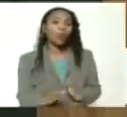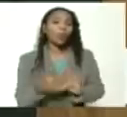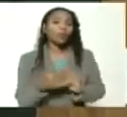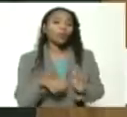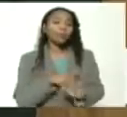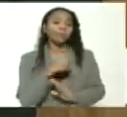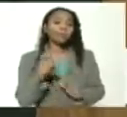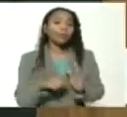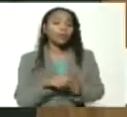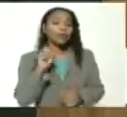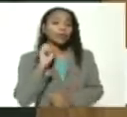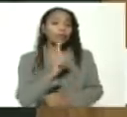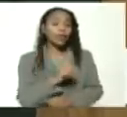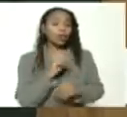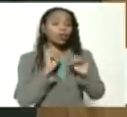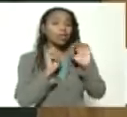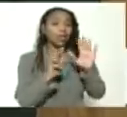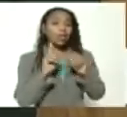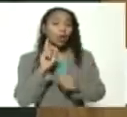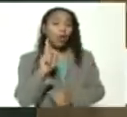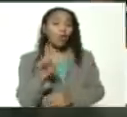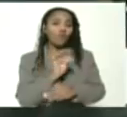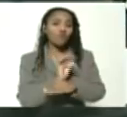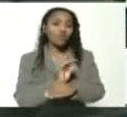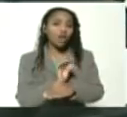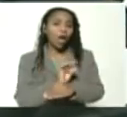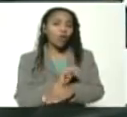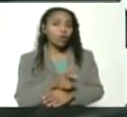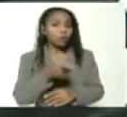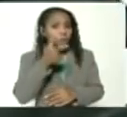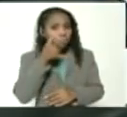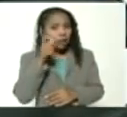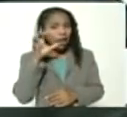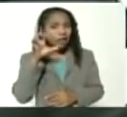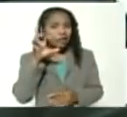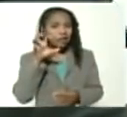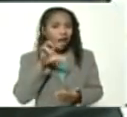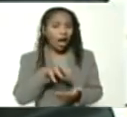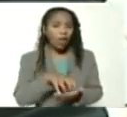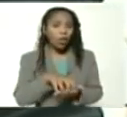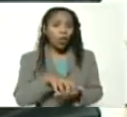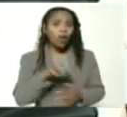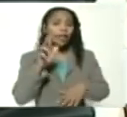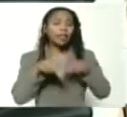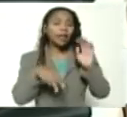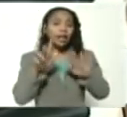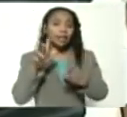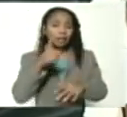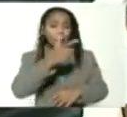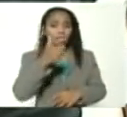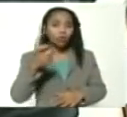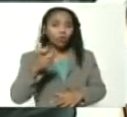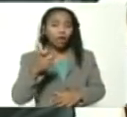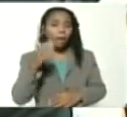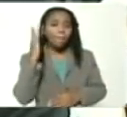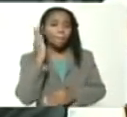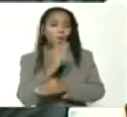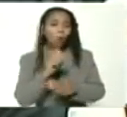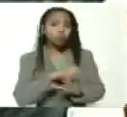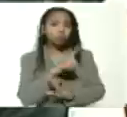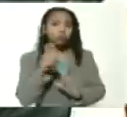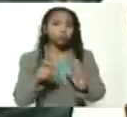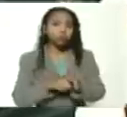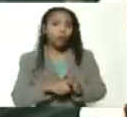de 171 funcionarios de seguridad de Estado y 13 civiles. Condenas